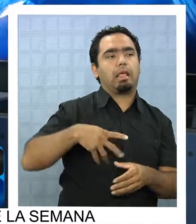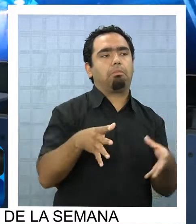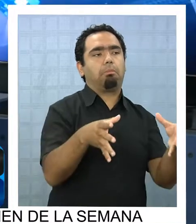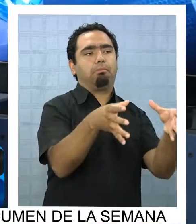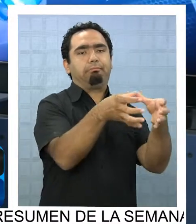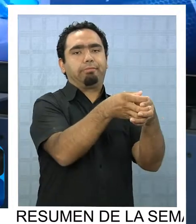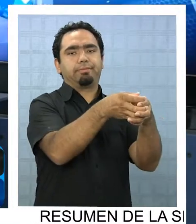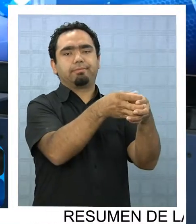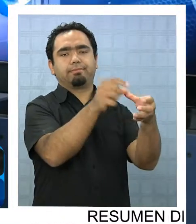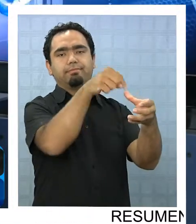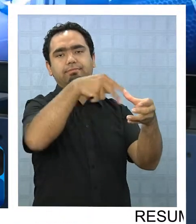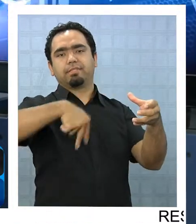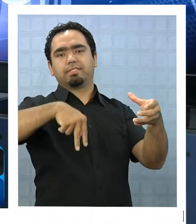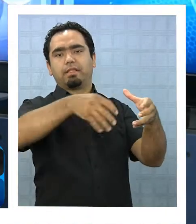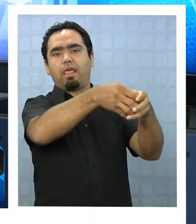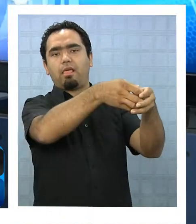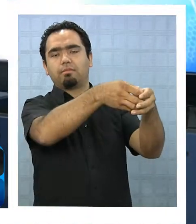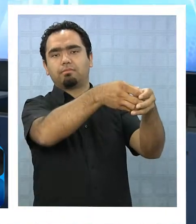de